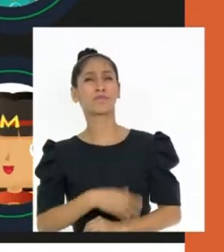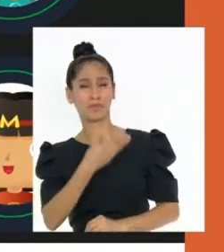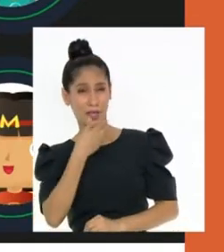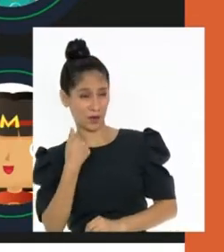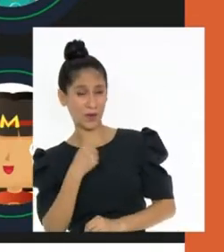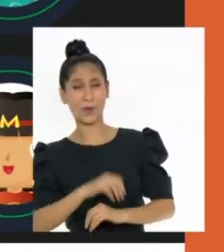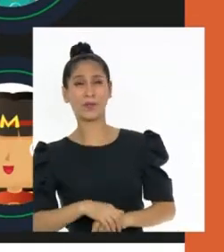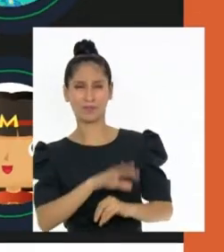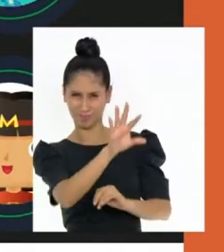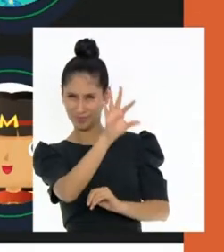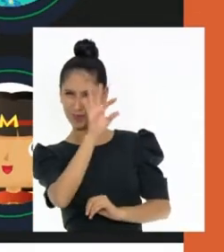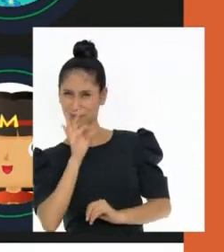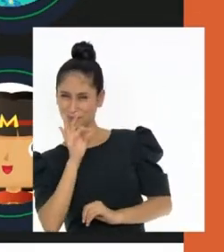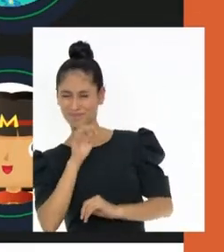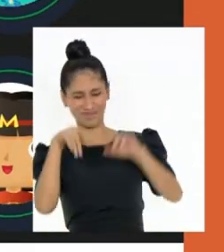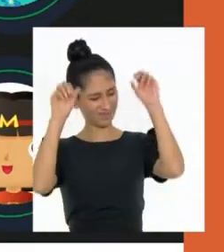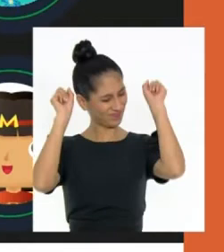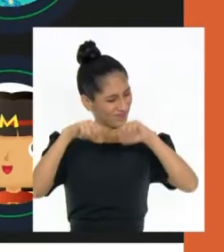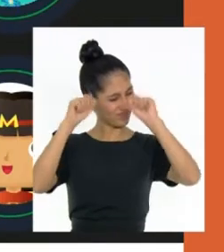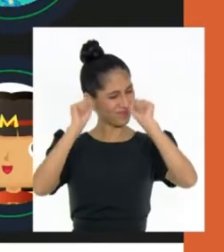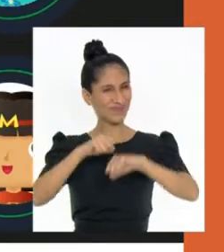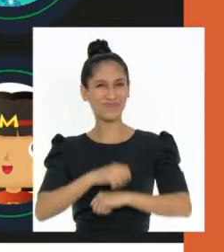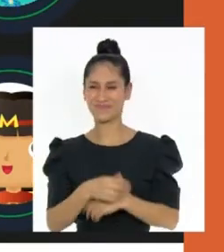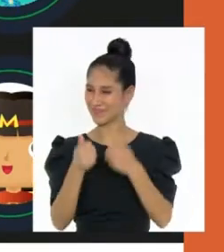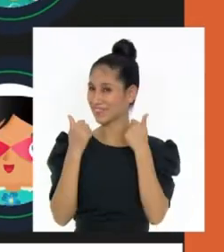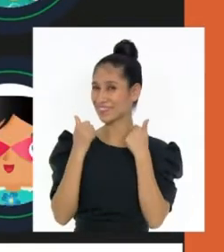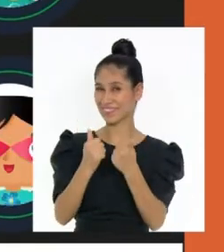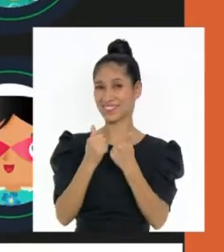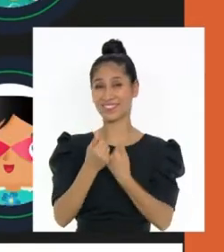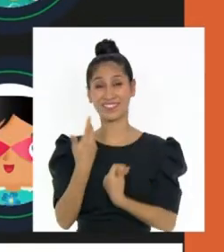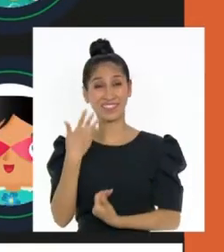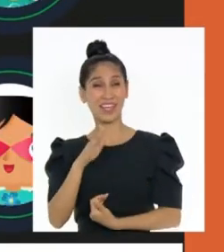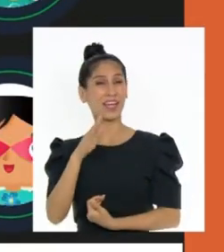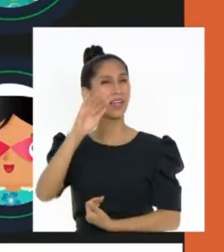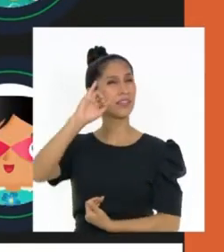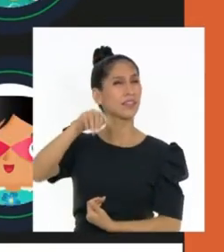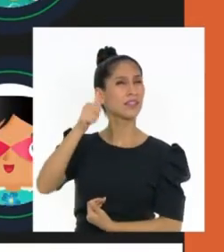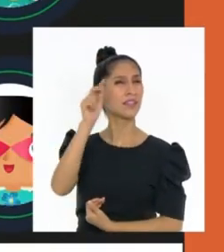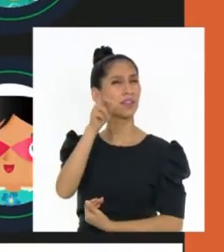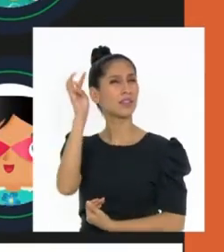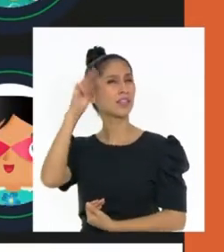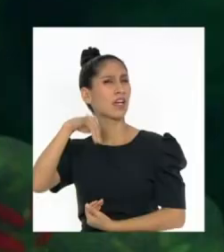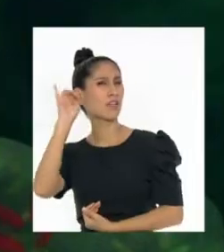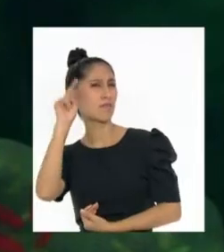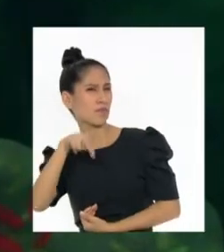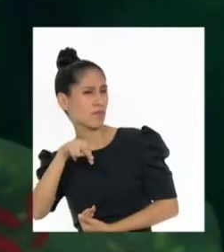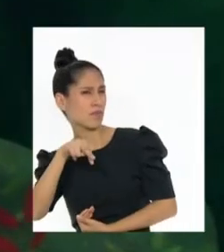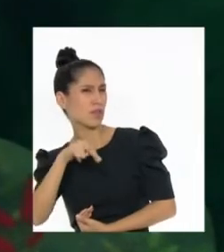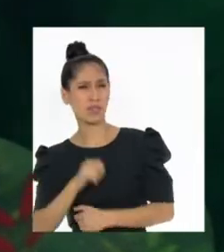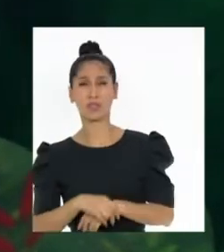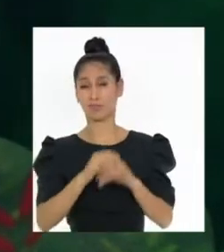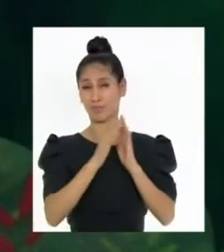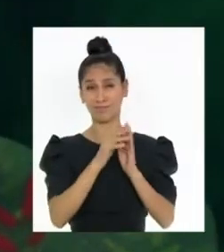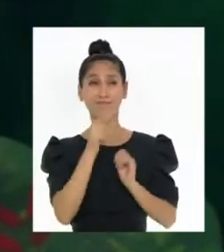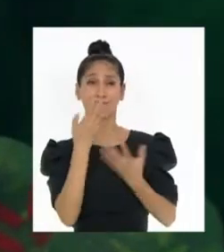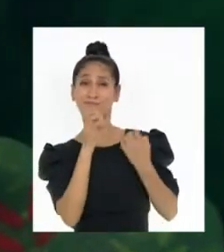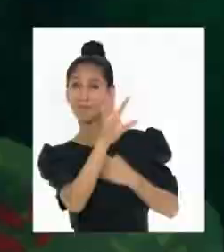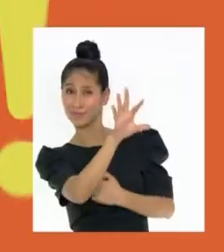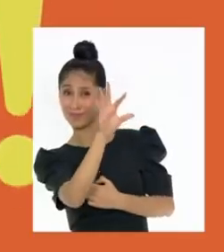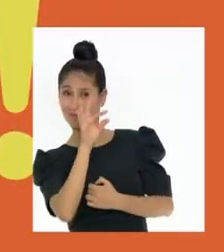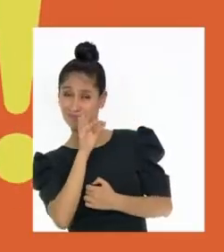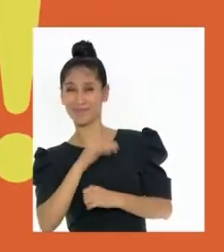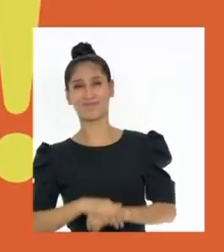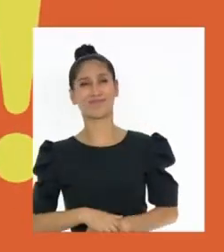adicional entonces. ¡Sí! ¡Está bien! Yasmín, queremos la pista adicional. ¡Gran elección! Aquí